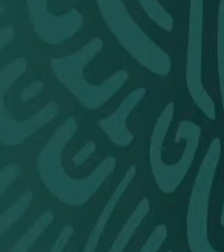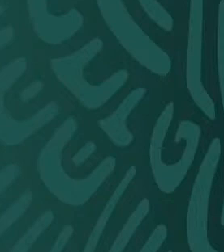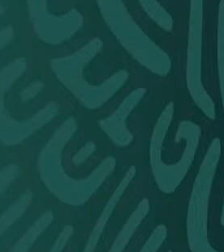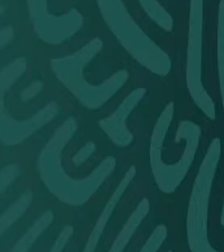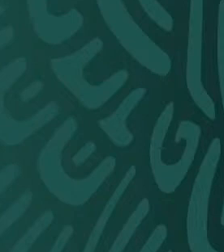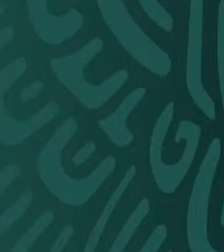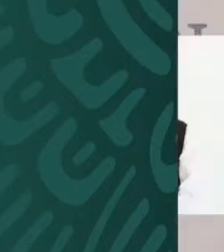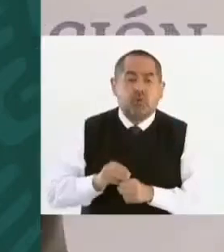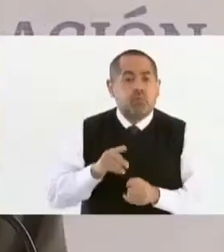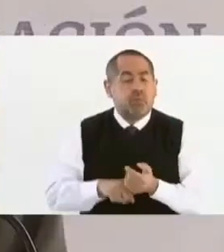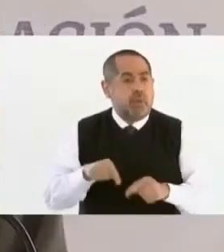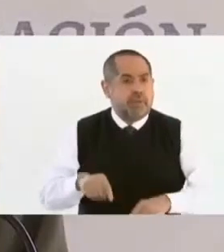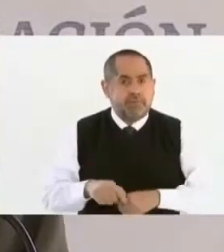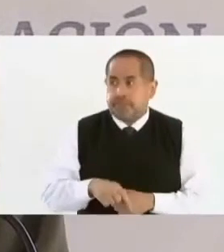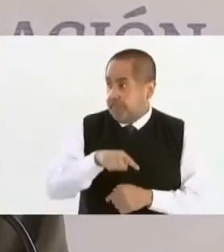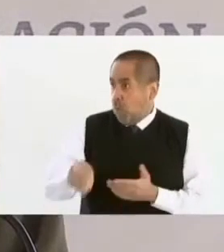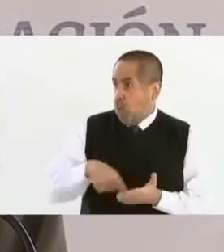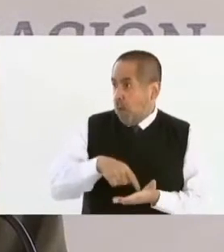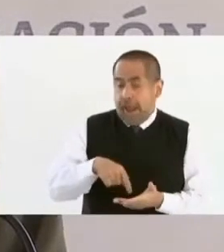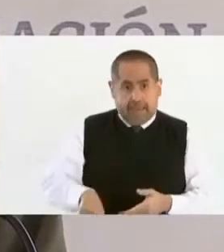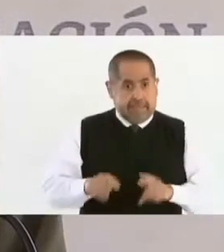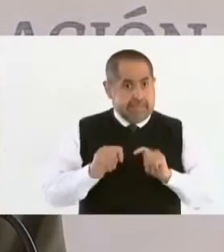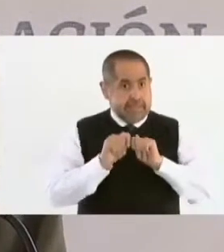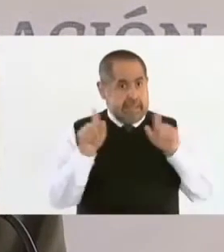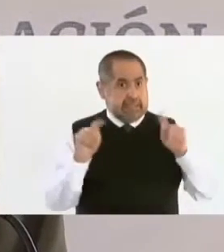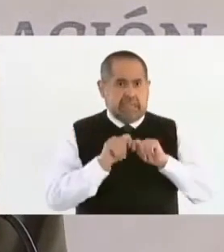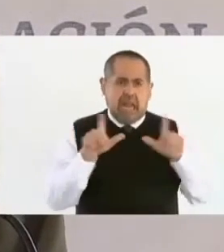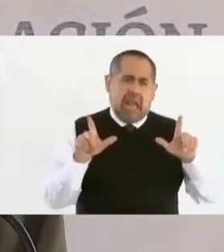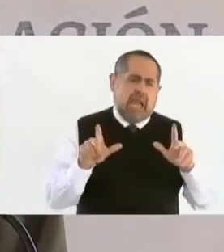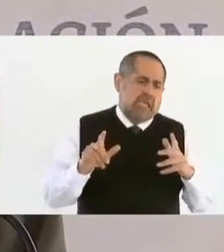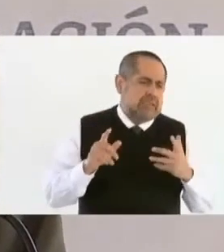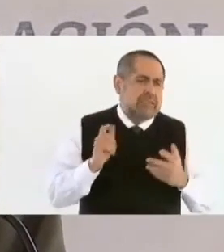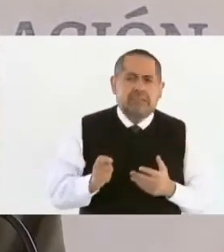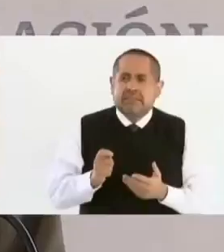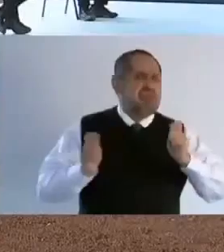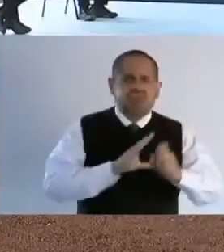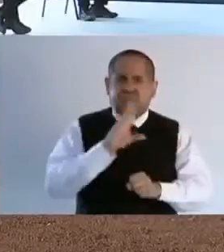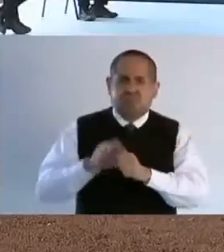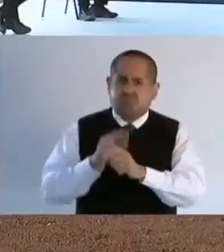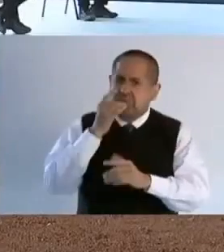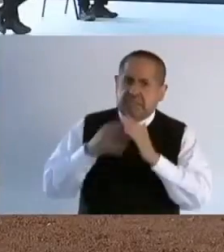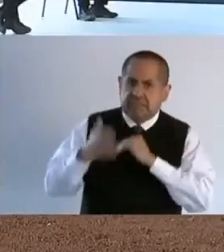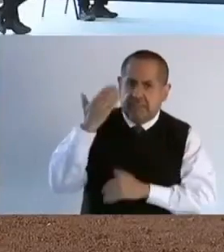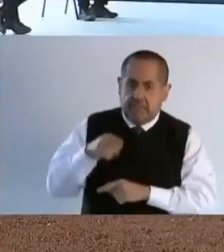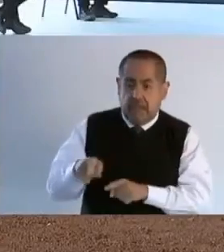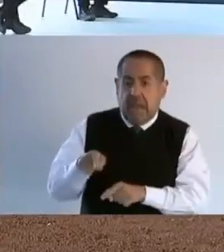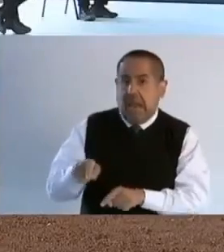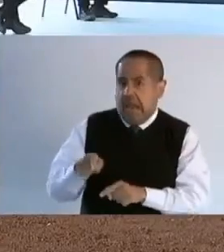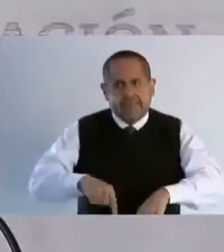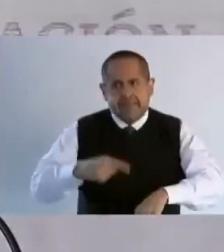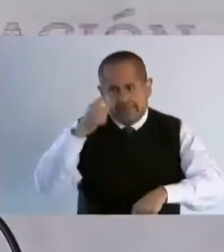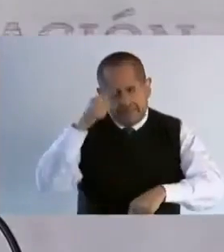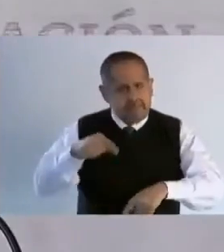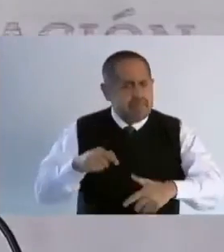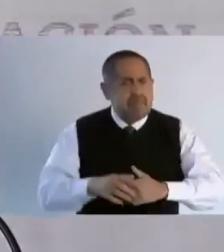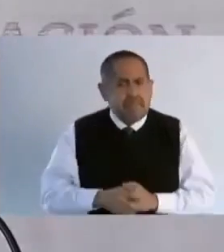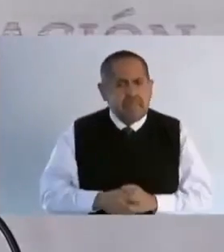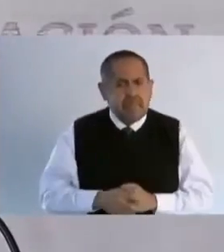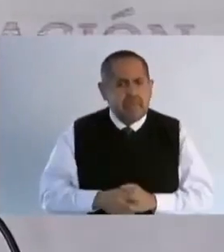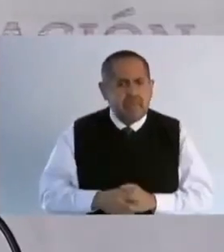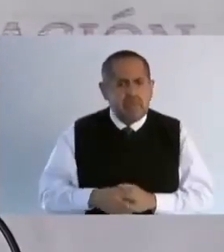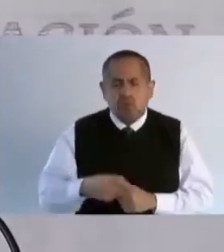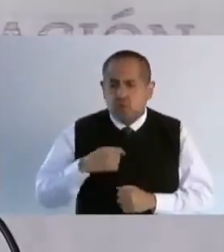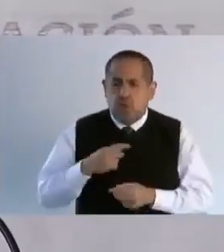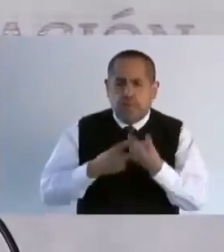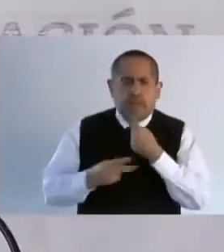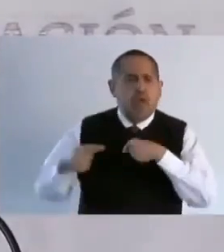Oaxaca. Estar en Tlaxcala es estar en el México profundo. Vengo